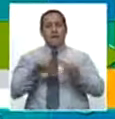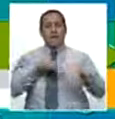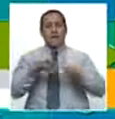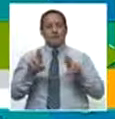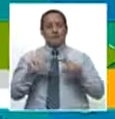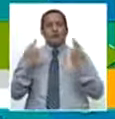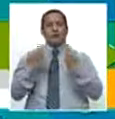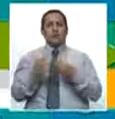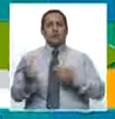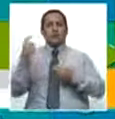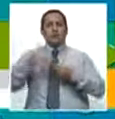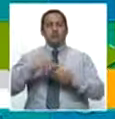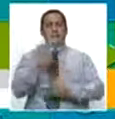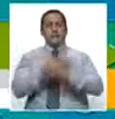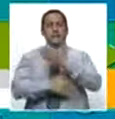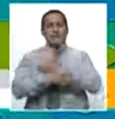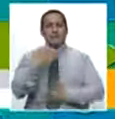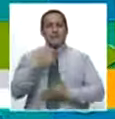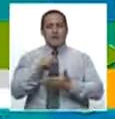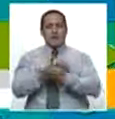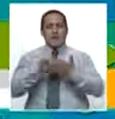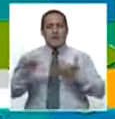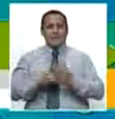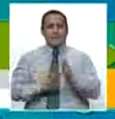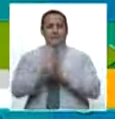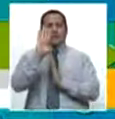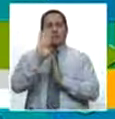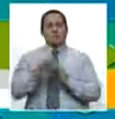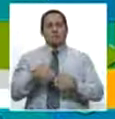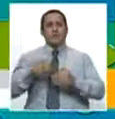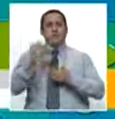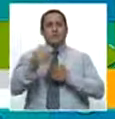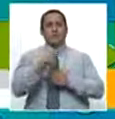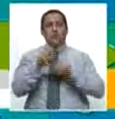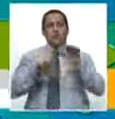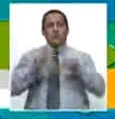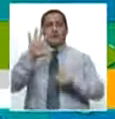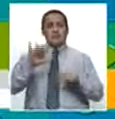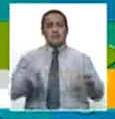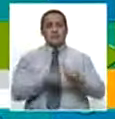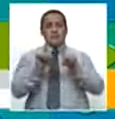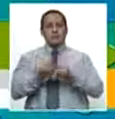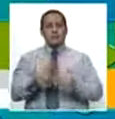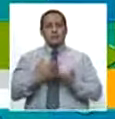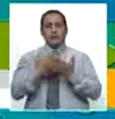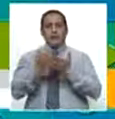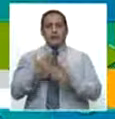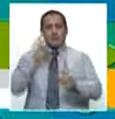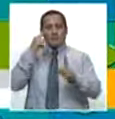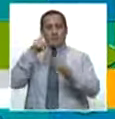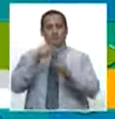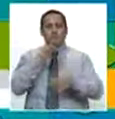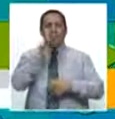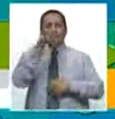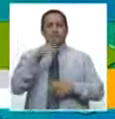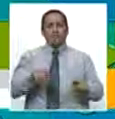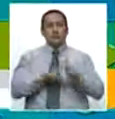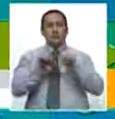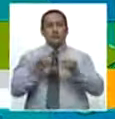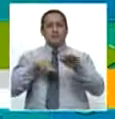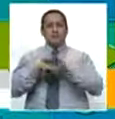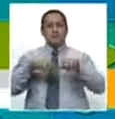internacional Inclusión de la Discapacidad en la Agenda del Desarrollo POS 2015 desde la perspectiva iberoamericana,